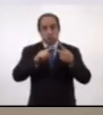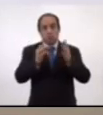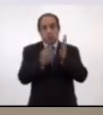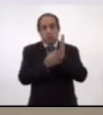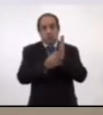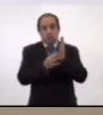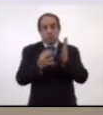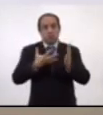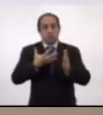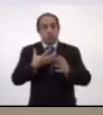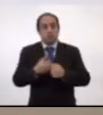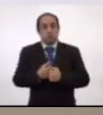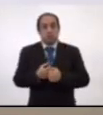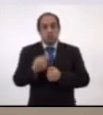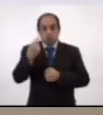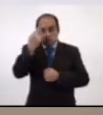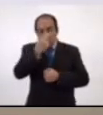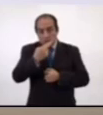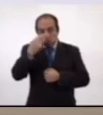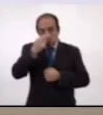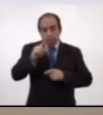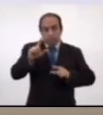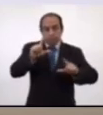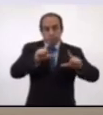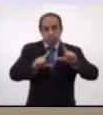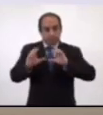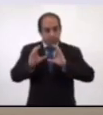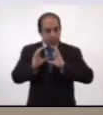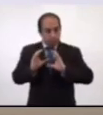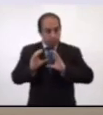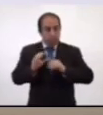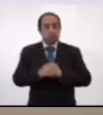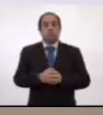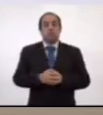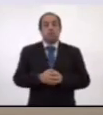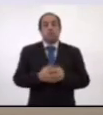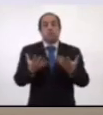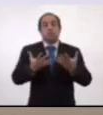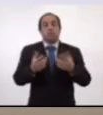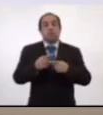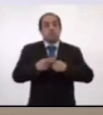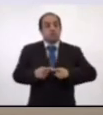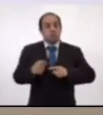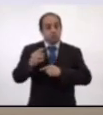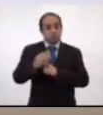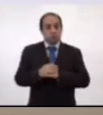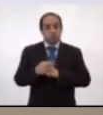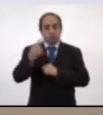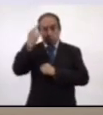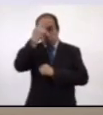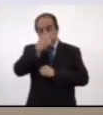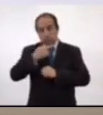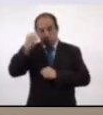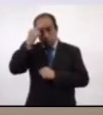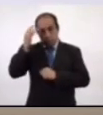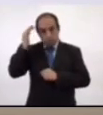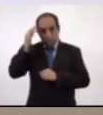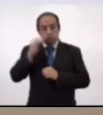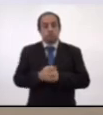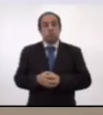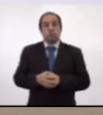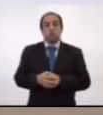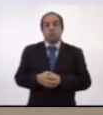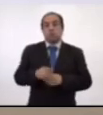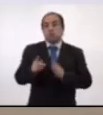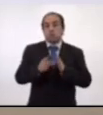a una cuidadosa preparación de las muestras para poder realizarle los diferentes análisis. Reiteramos